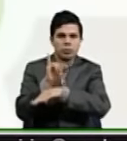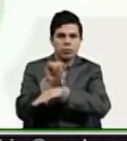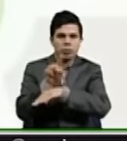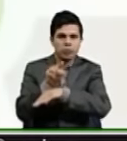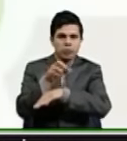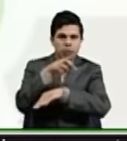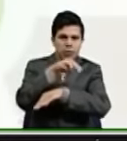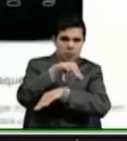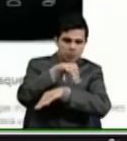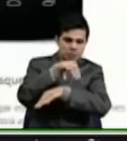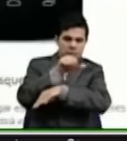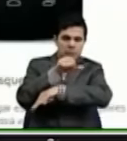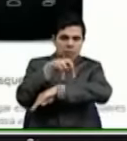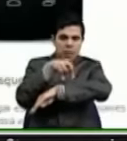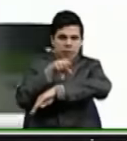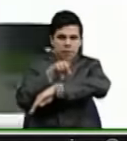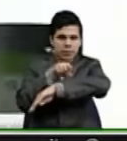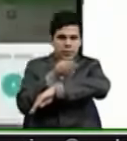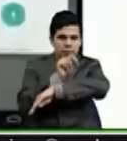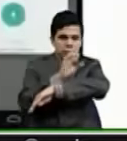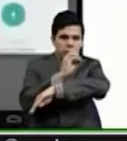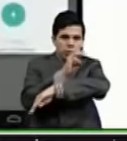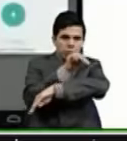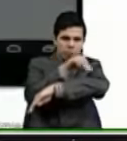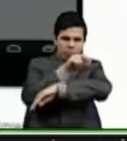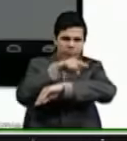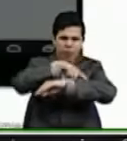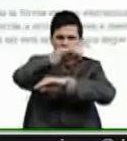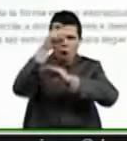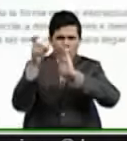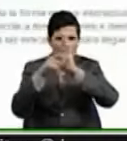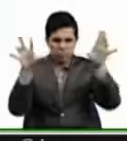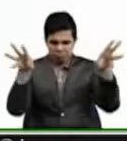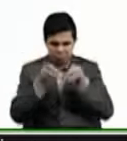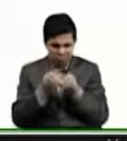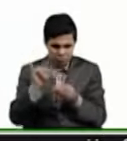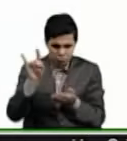www.wizmaps.com. Ahí van a encontrar toda la información y la guía de instalación.